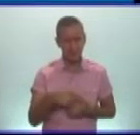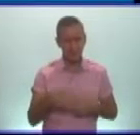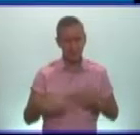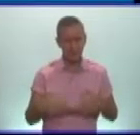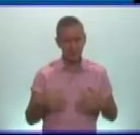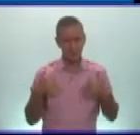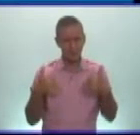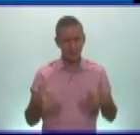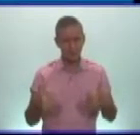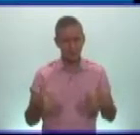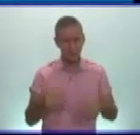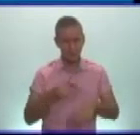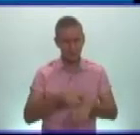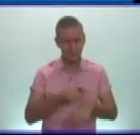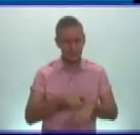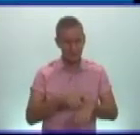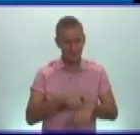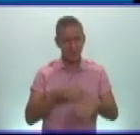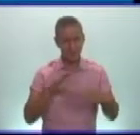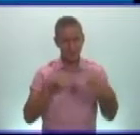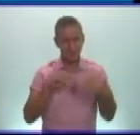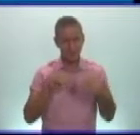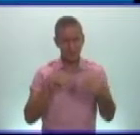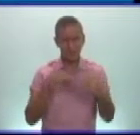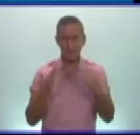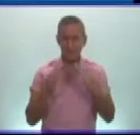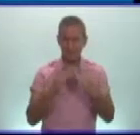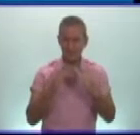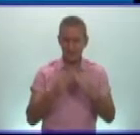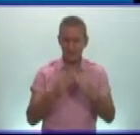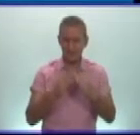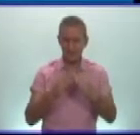que debatan en casa.